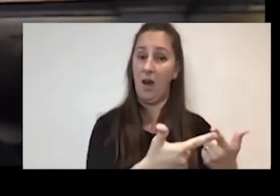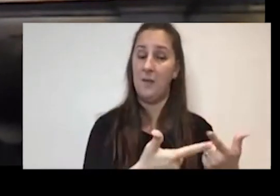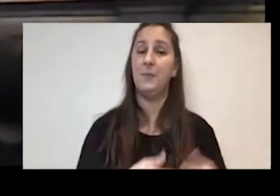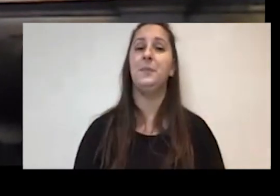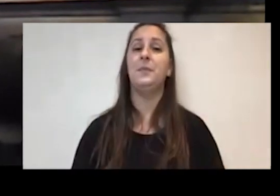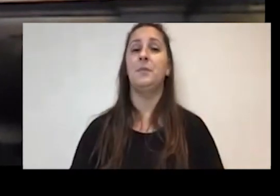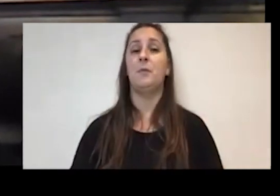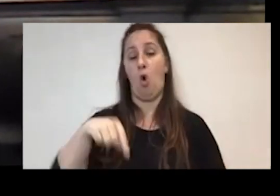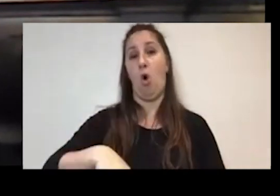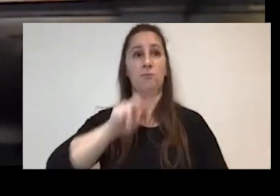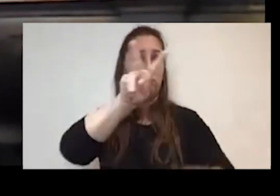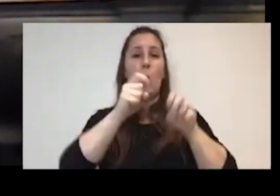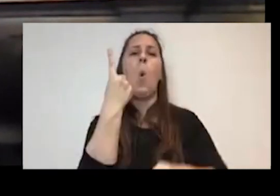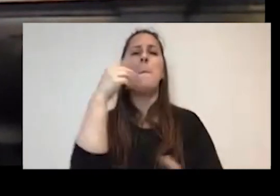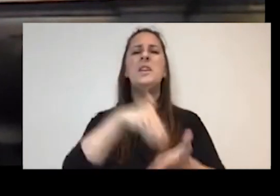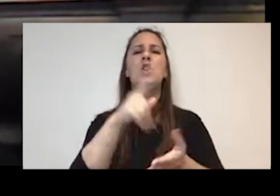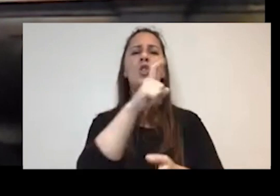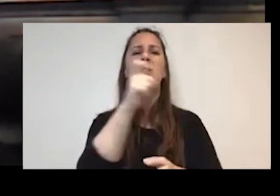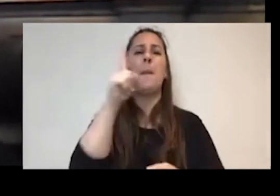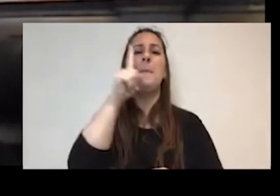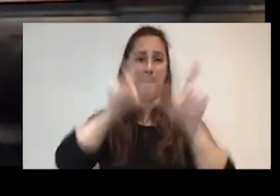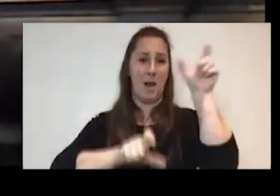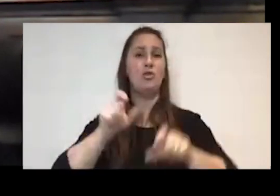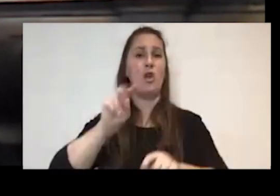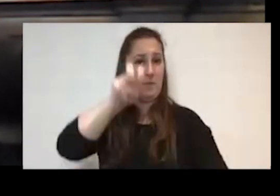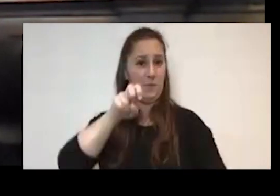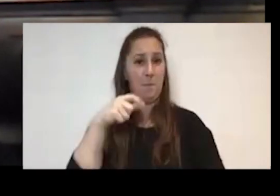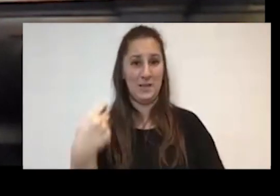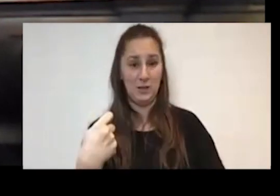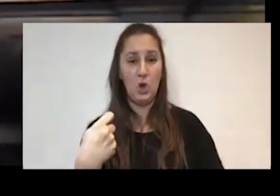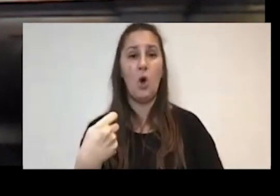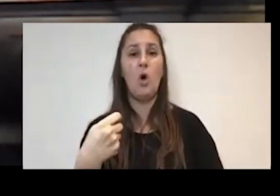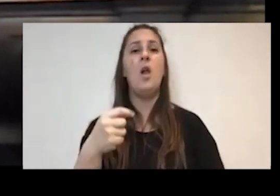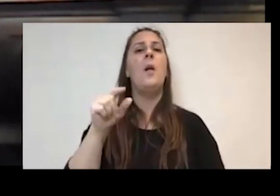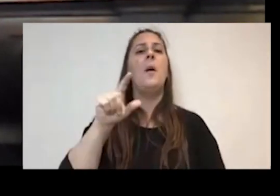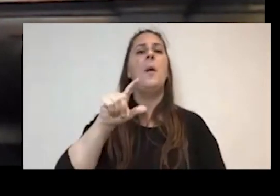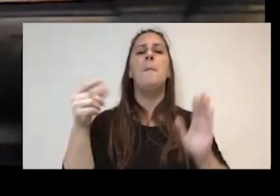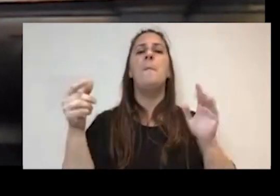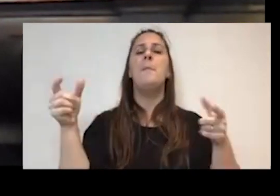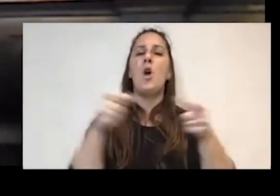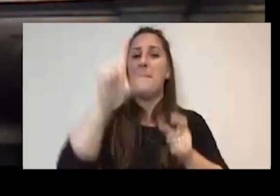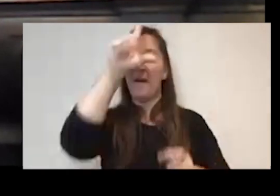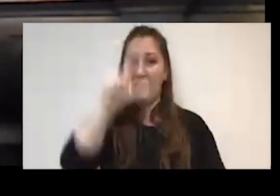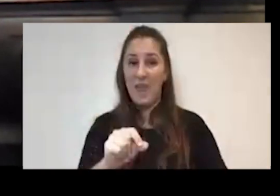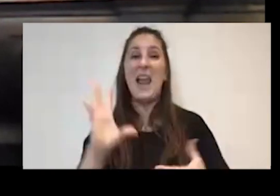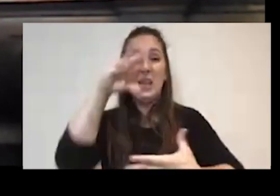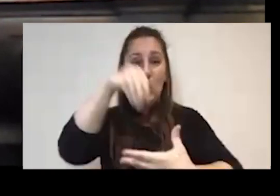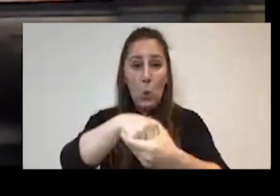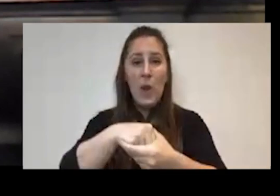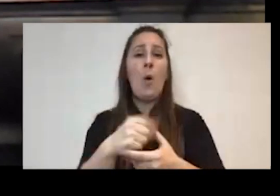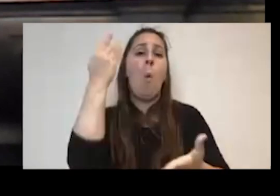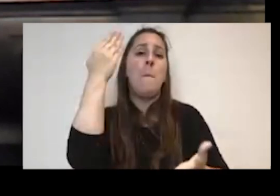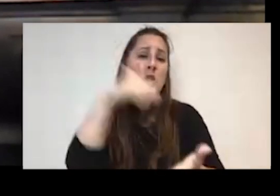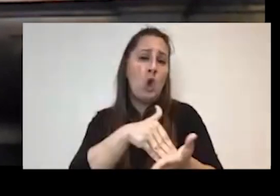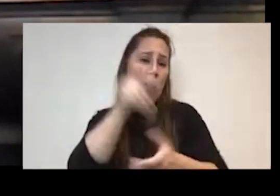que hoy perciben 1.100.000 personas en nuestro país. El programa federal al Incluir alcanza a casi 1 millón de